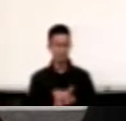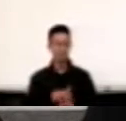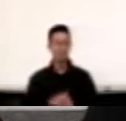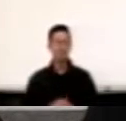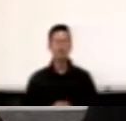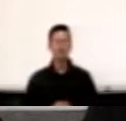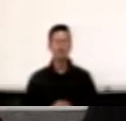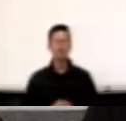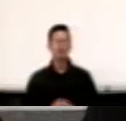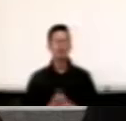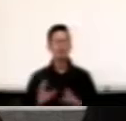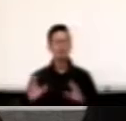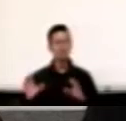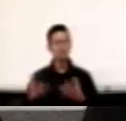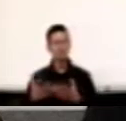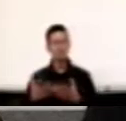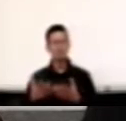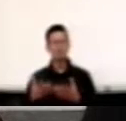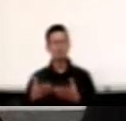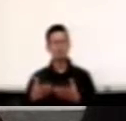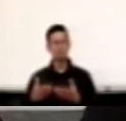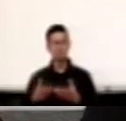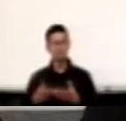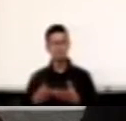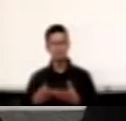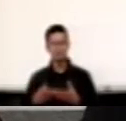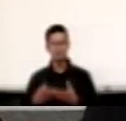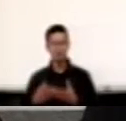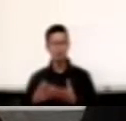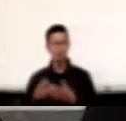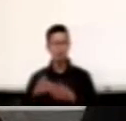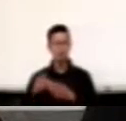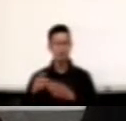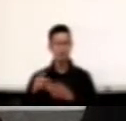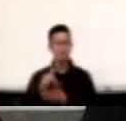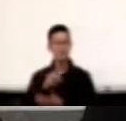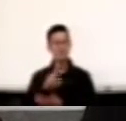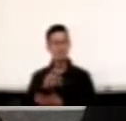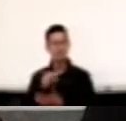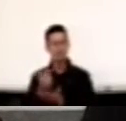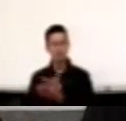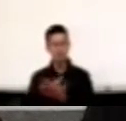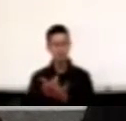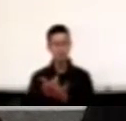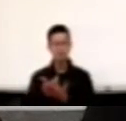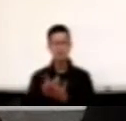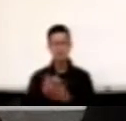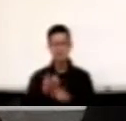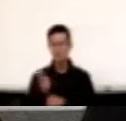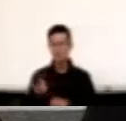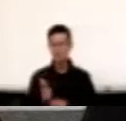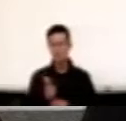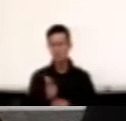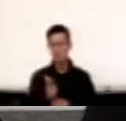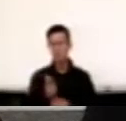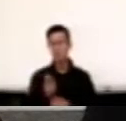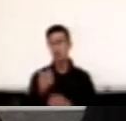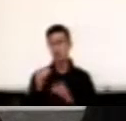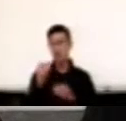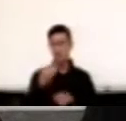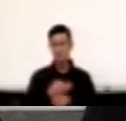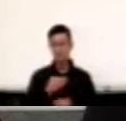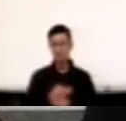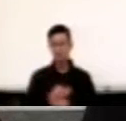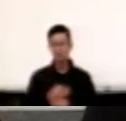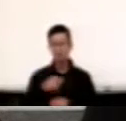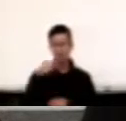del Colegio de Abogados del Estado de Guanajuato y en la actualidad se desempeña como consejera